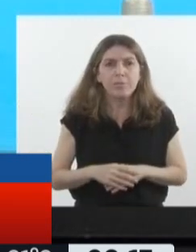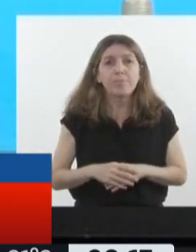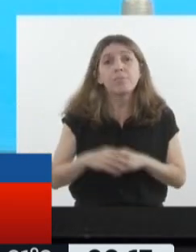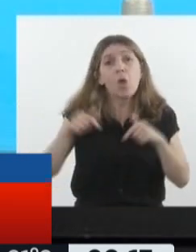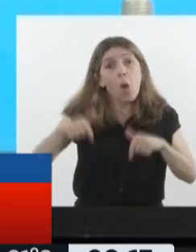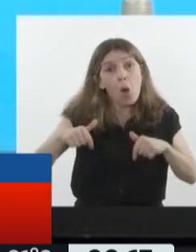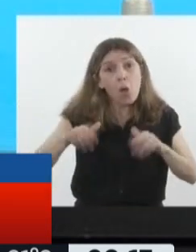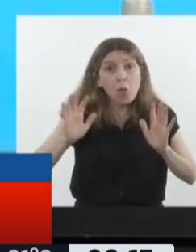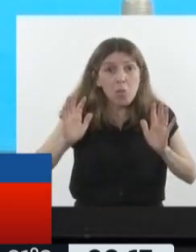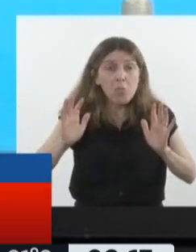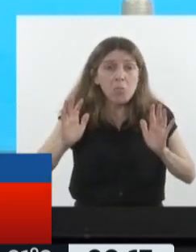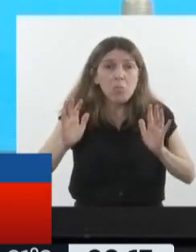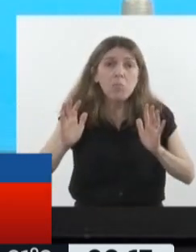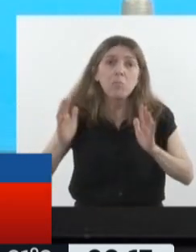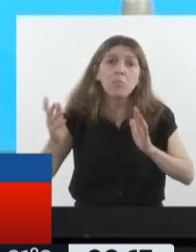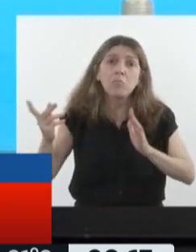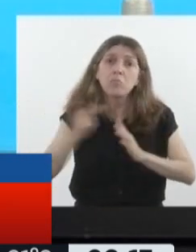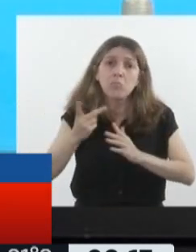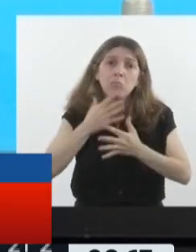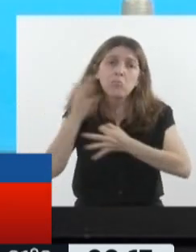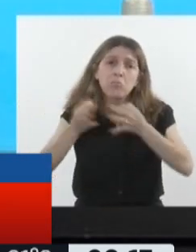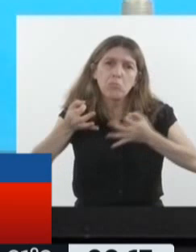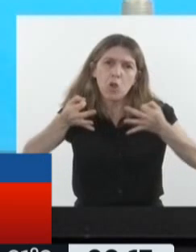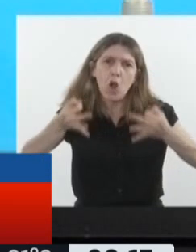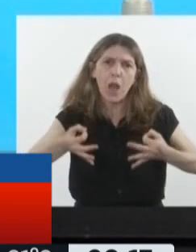Hoy pudimos hablar como corresponde,